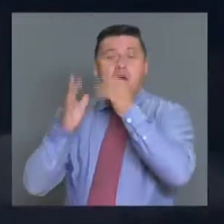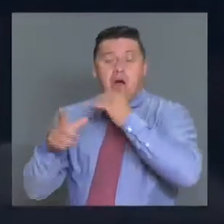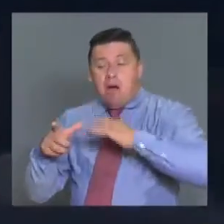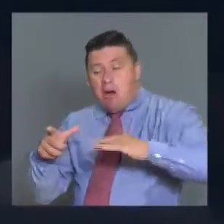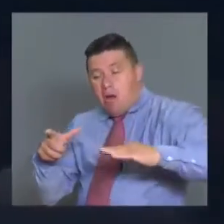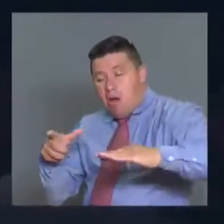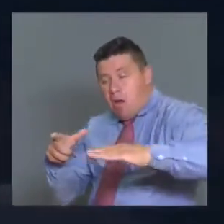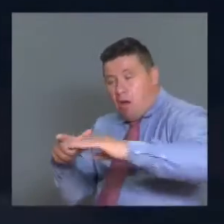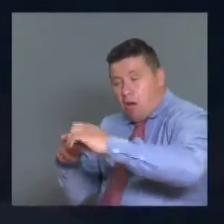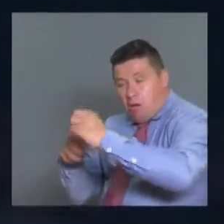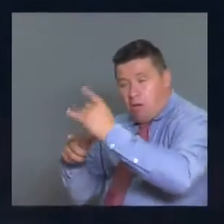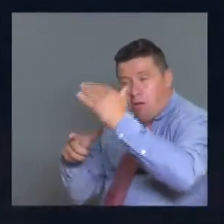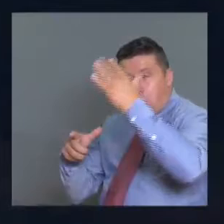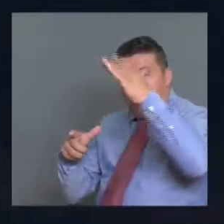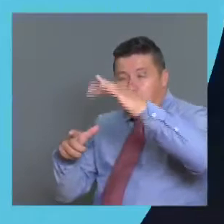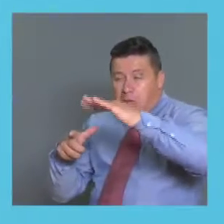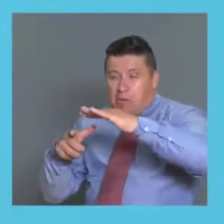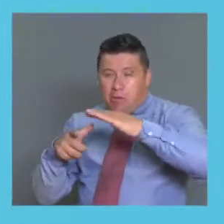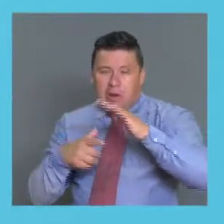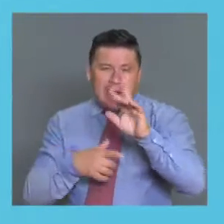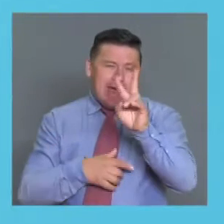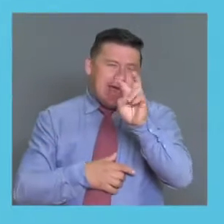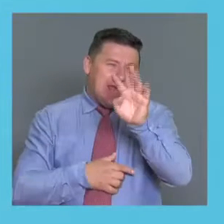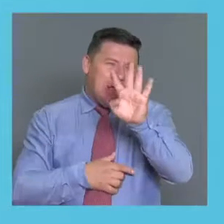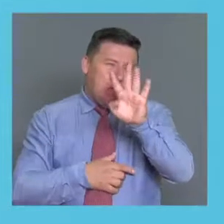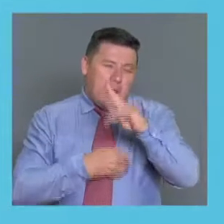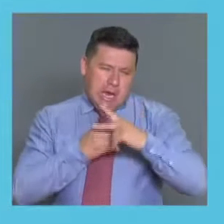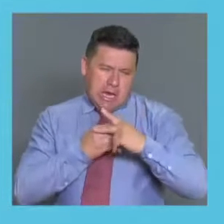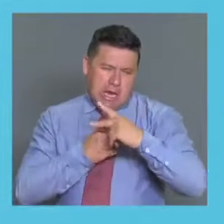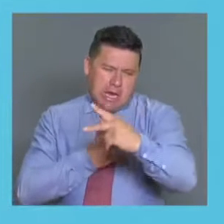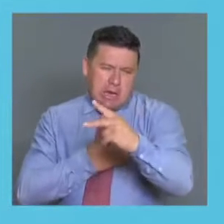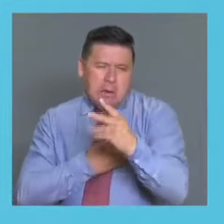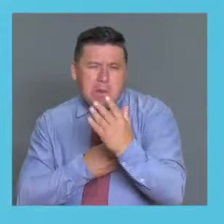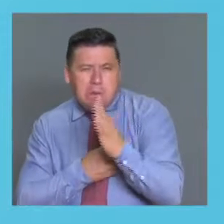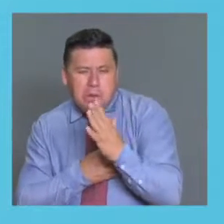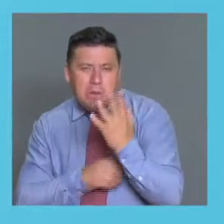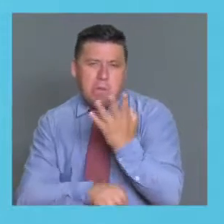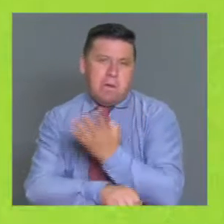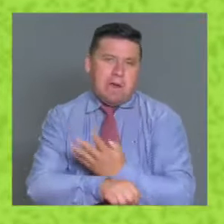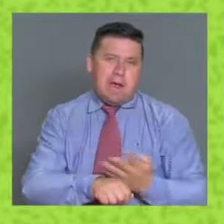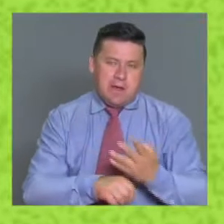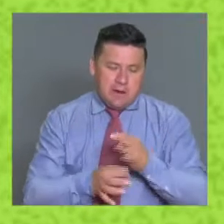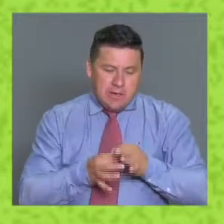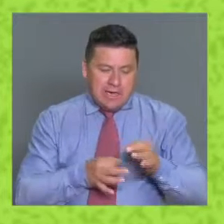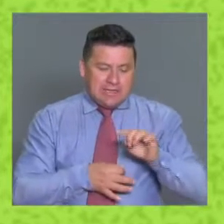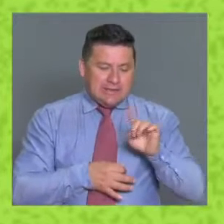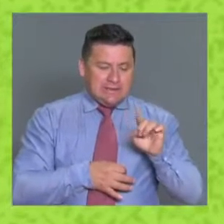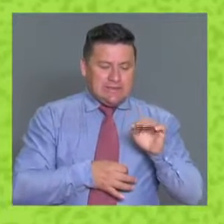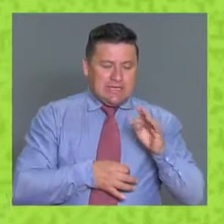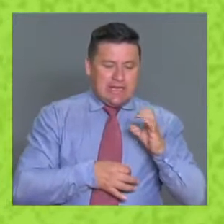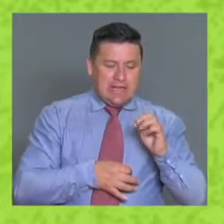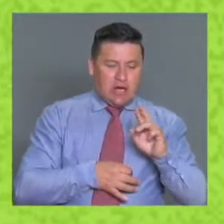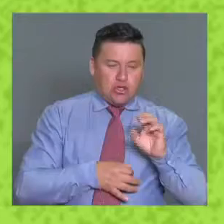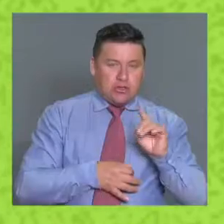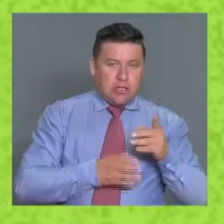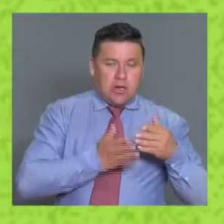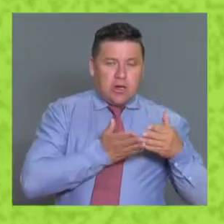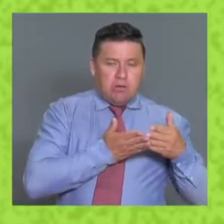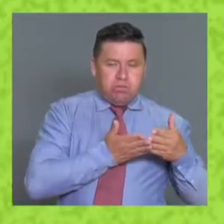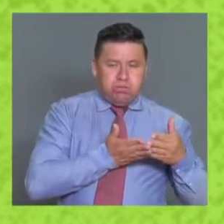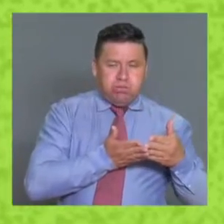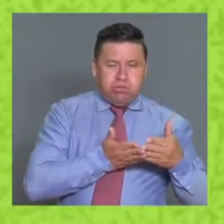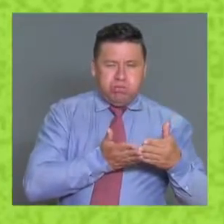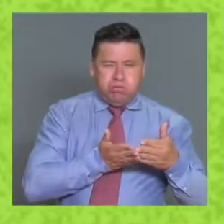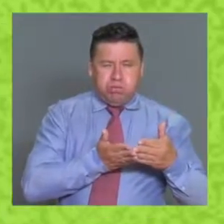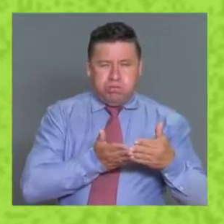un trayecto de 74 kilómetros aproximadamente cuatro horas desde santa rosalía por vía marítima se